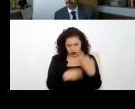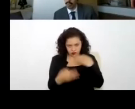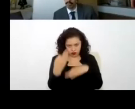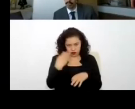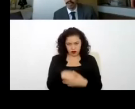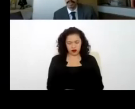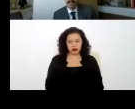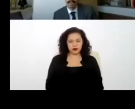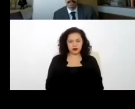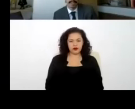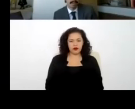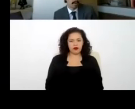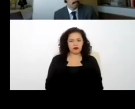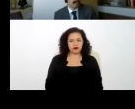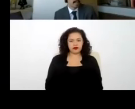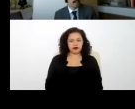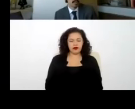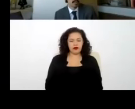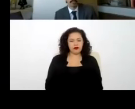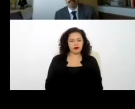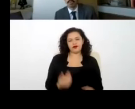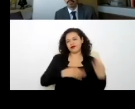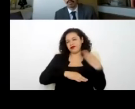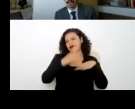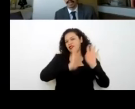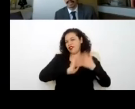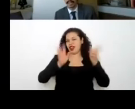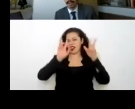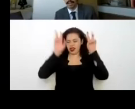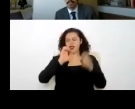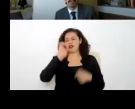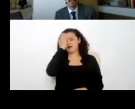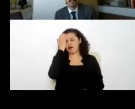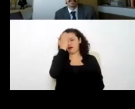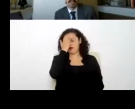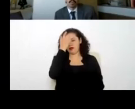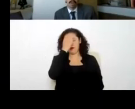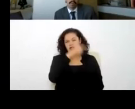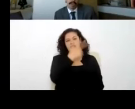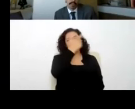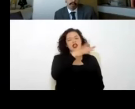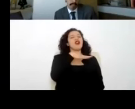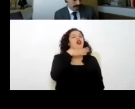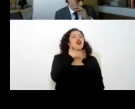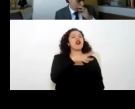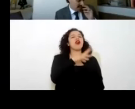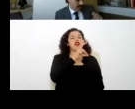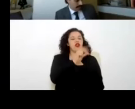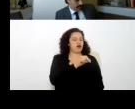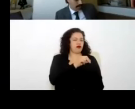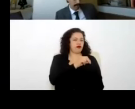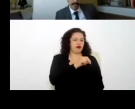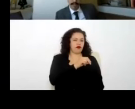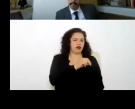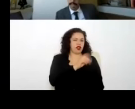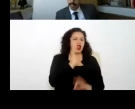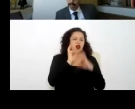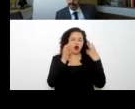que todos ya están familiarizados con la ley antilavado. De una u otra forma ya deben haber tenido